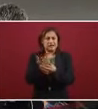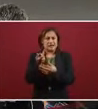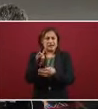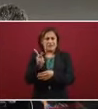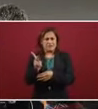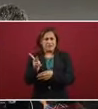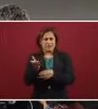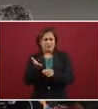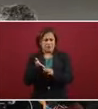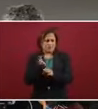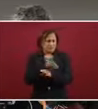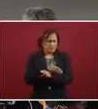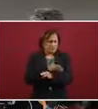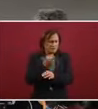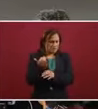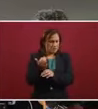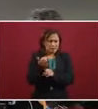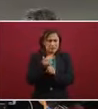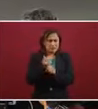declara la guerra